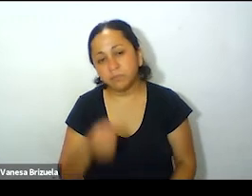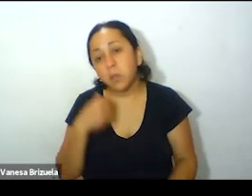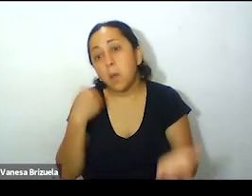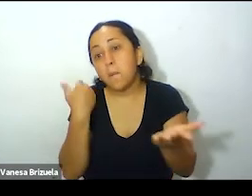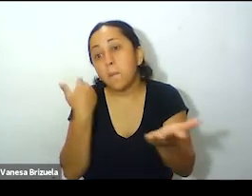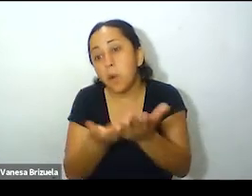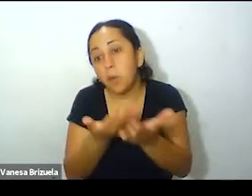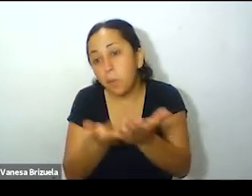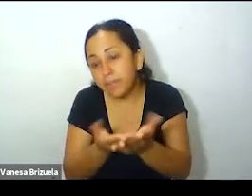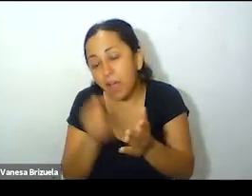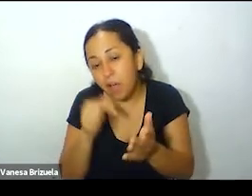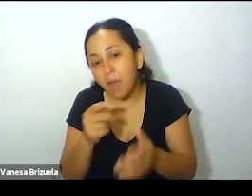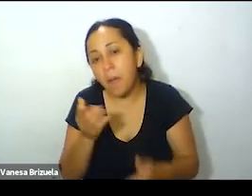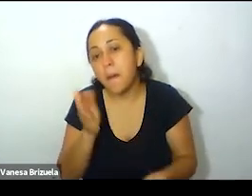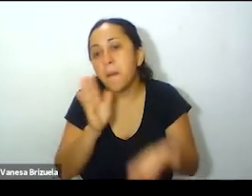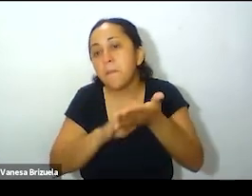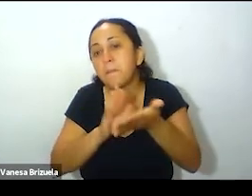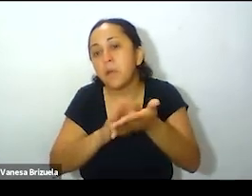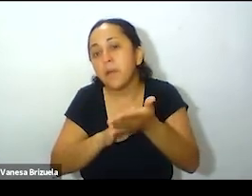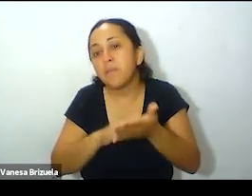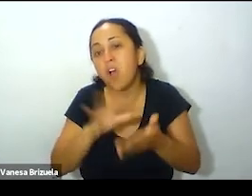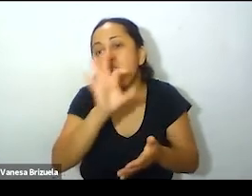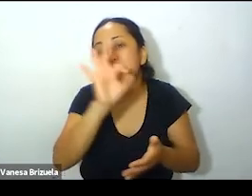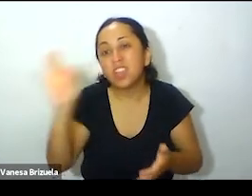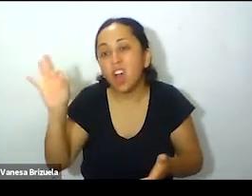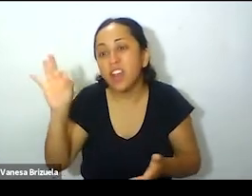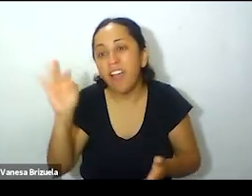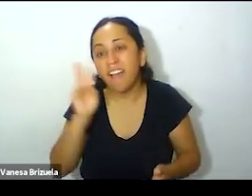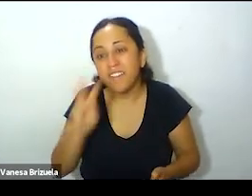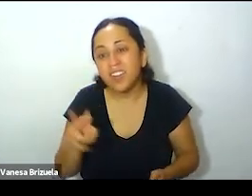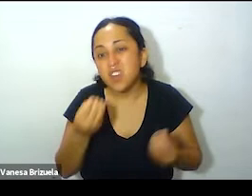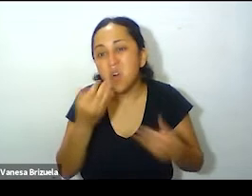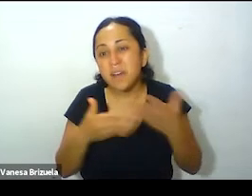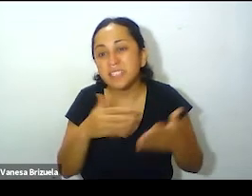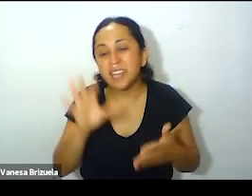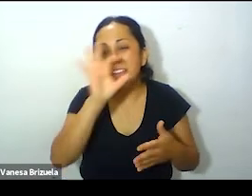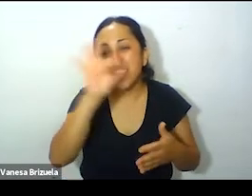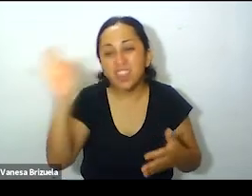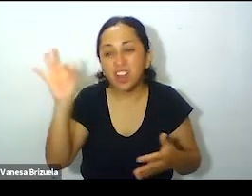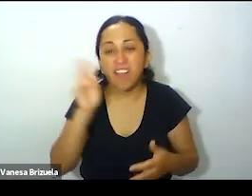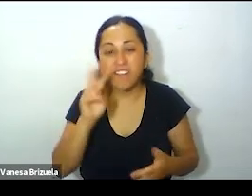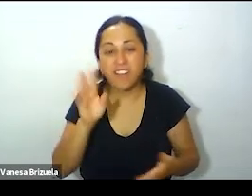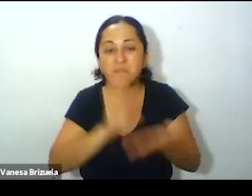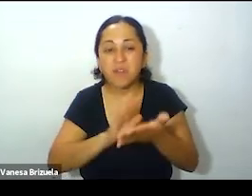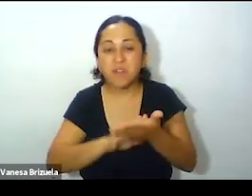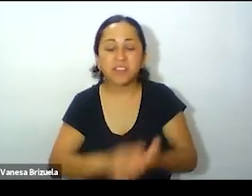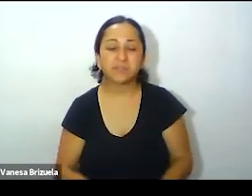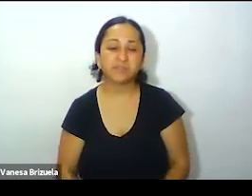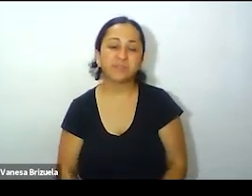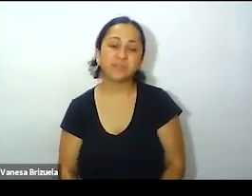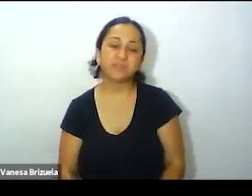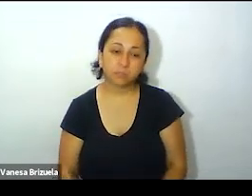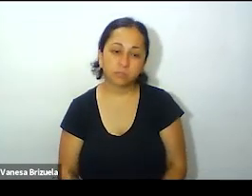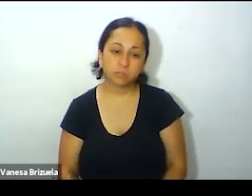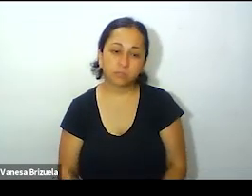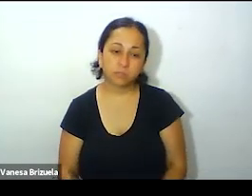por ejemplo, probemos de hacer una historia, que todavía no probamos cómo hacer una historia.